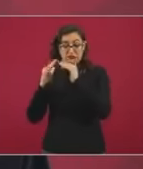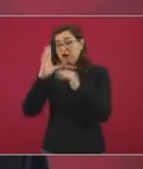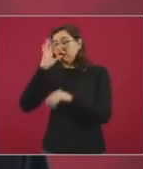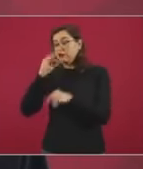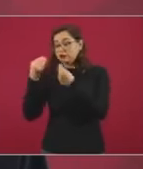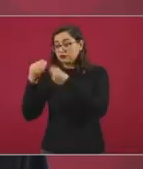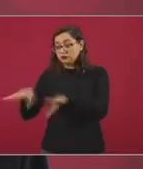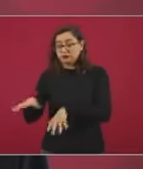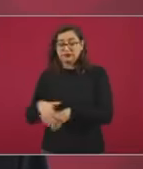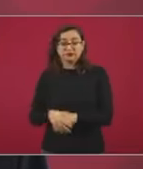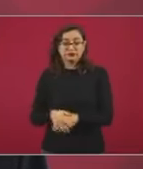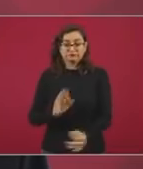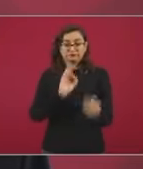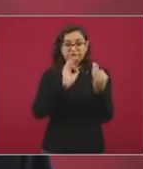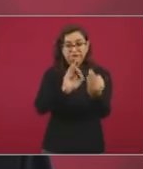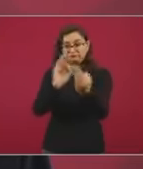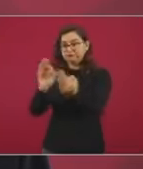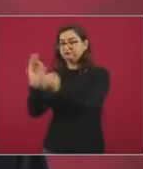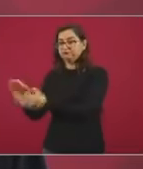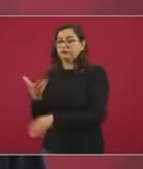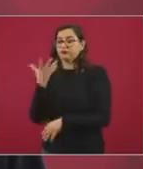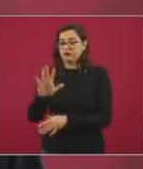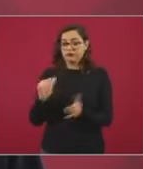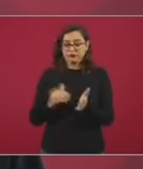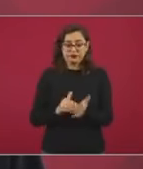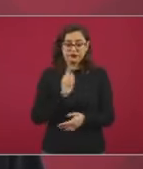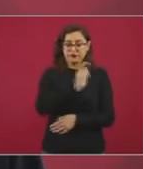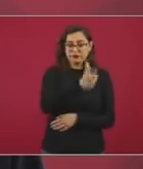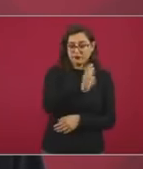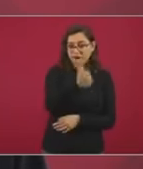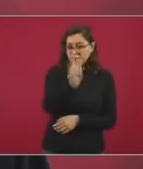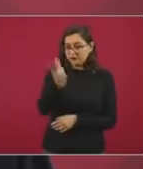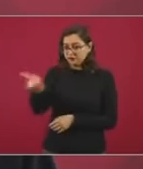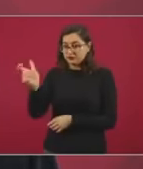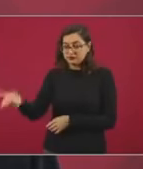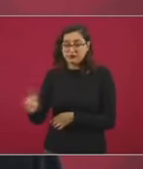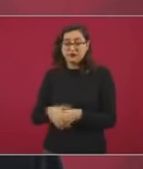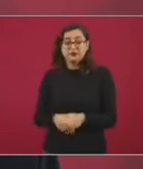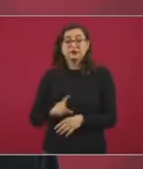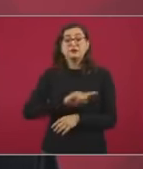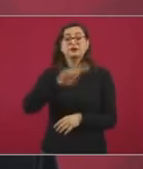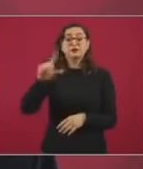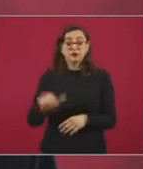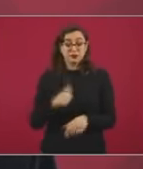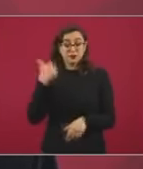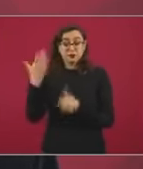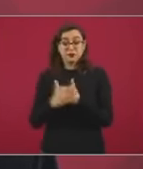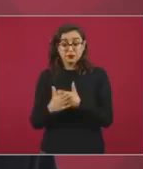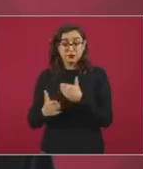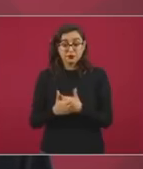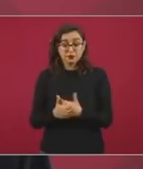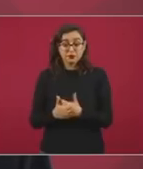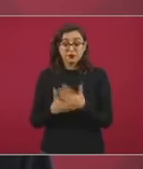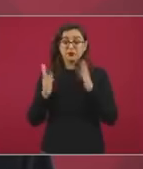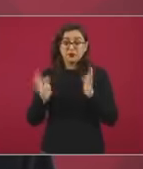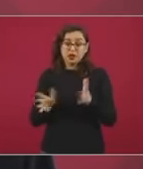de manera directa a partir del censo que se realizó. Y luego vienen ya los